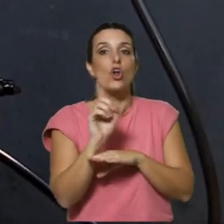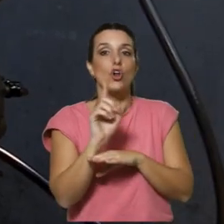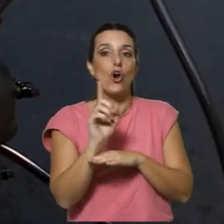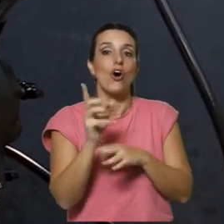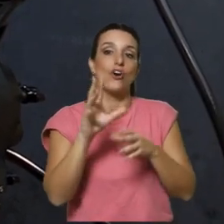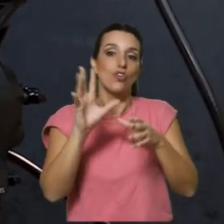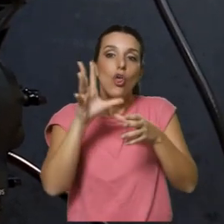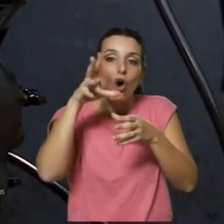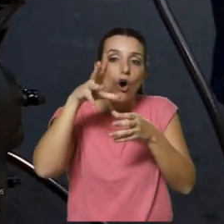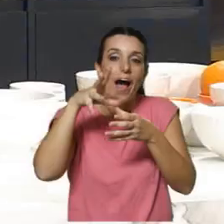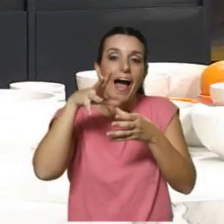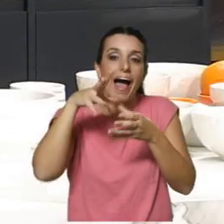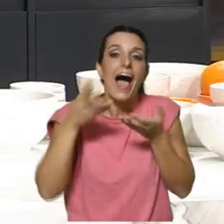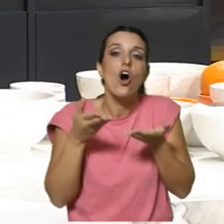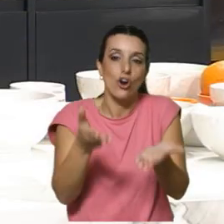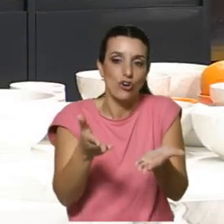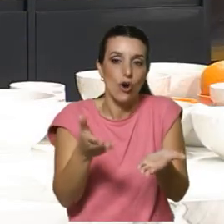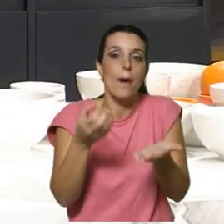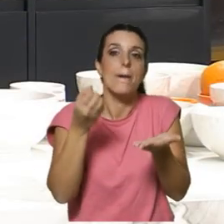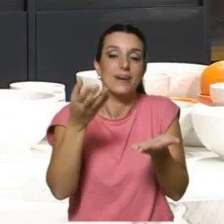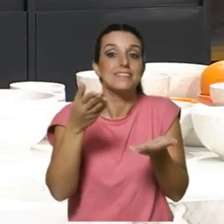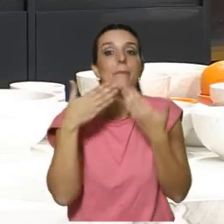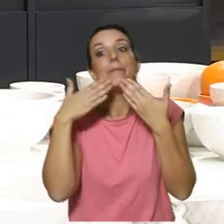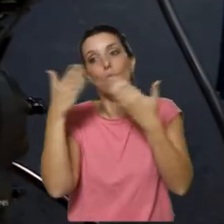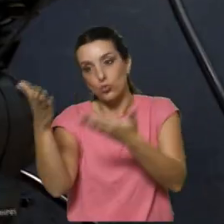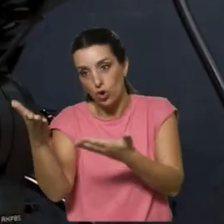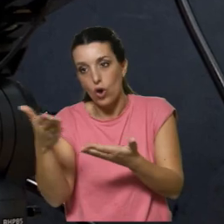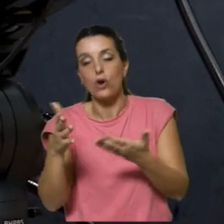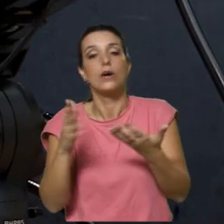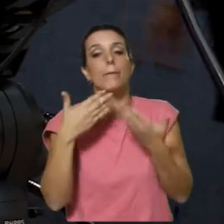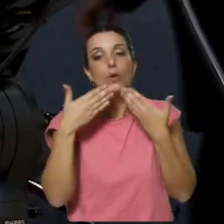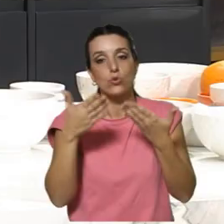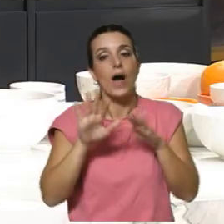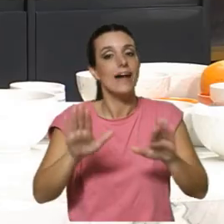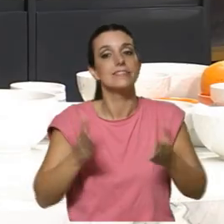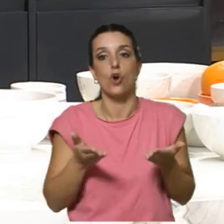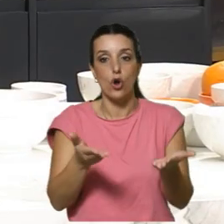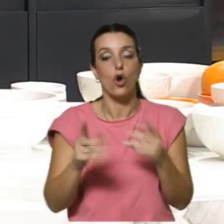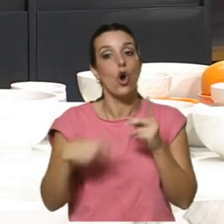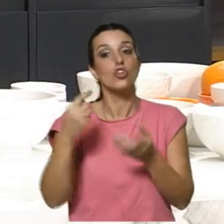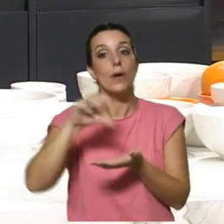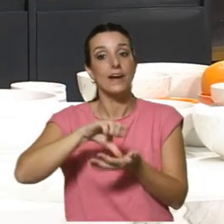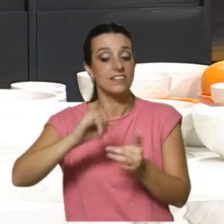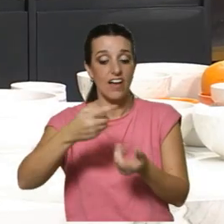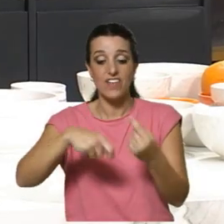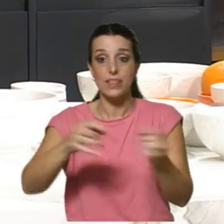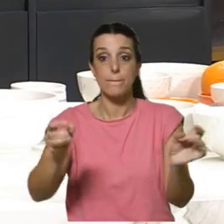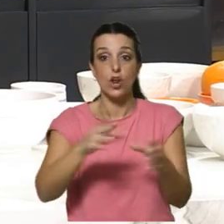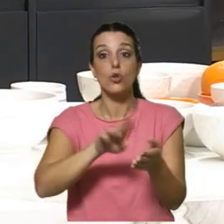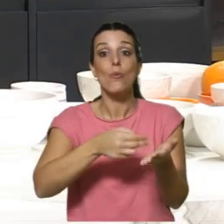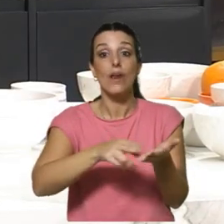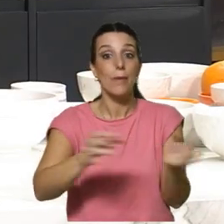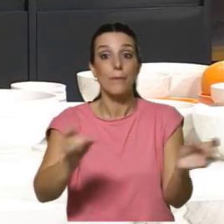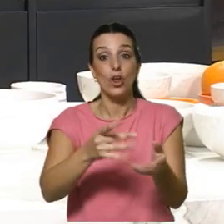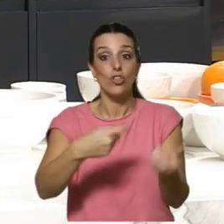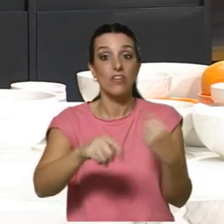como cuando haces una carne, por ejemplo. Por eso, sí, él es el que estaba preguntando. Te decía que en otros países, vos sabés que lo venden ya hecho, el puré de zapallo,